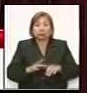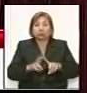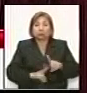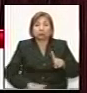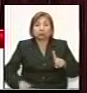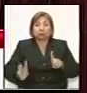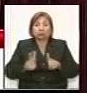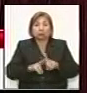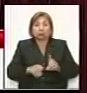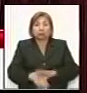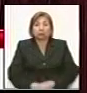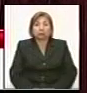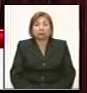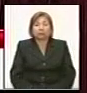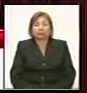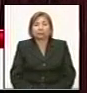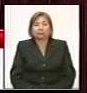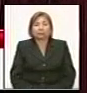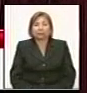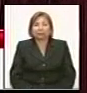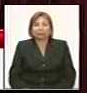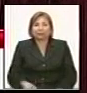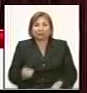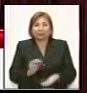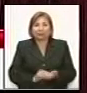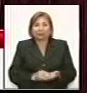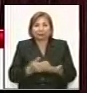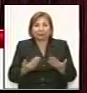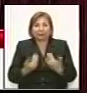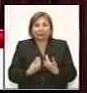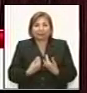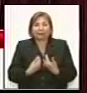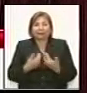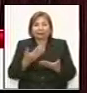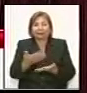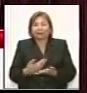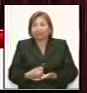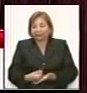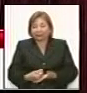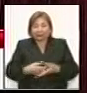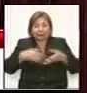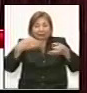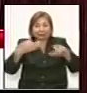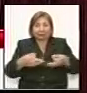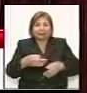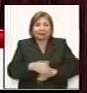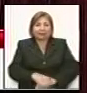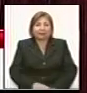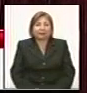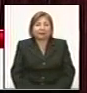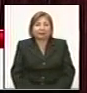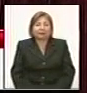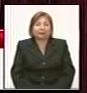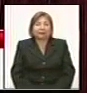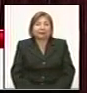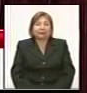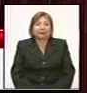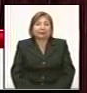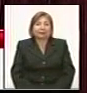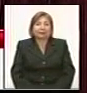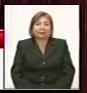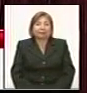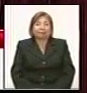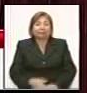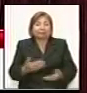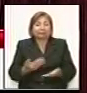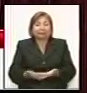no solamente era un problema de recibir un pago ilegal, sino que además la obra salía